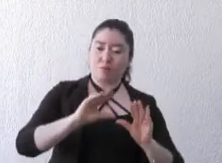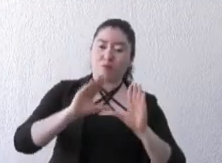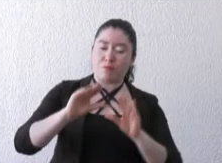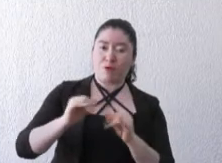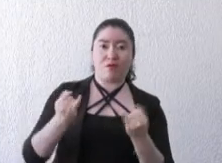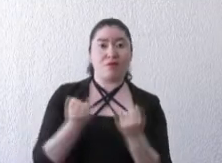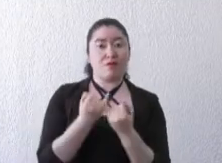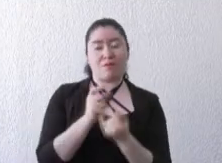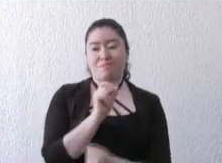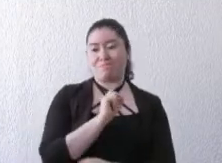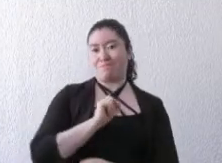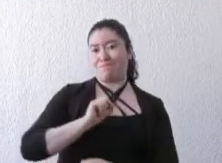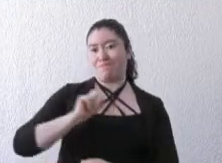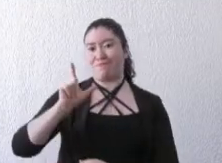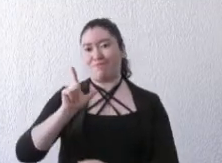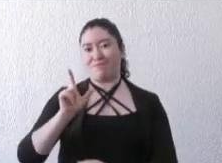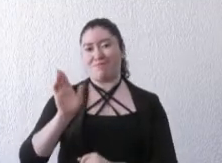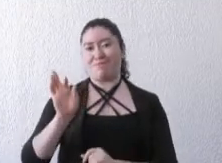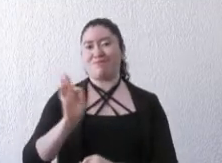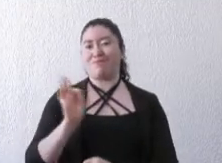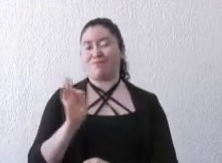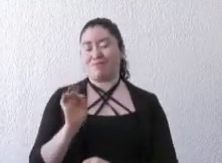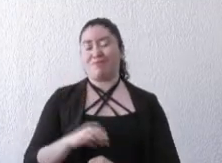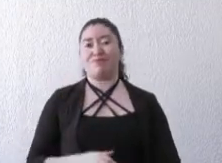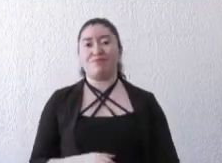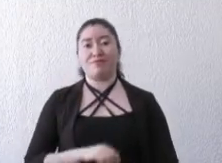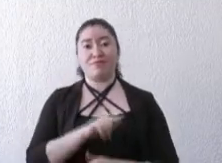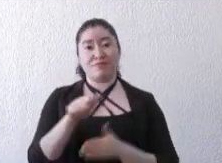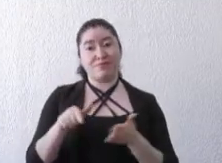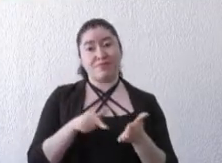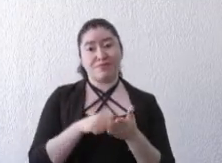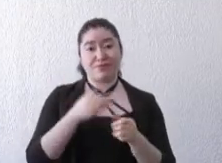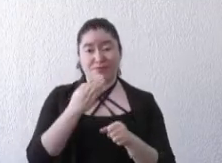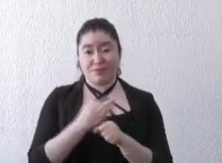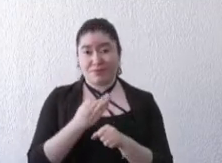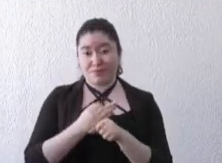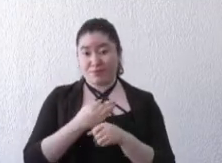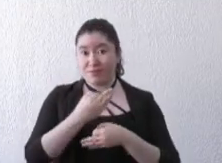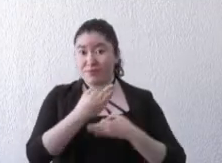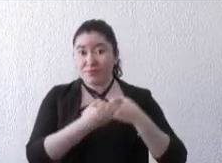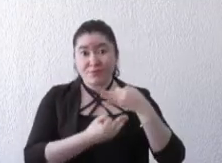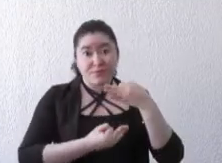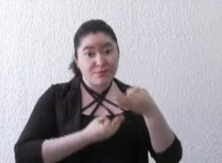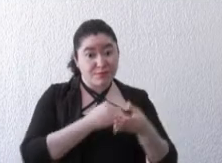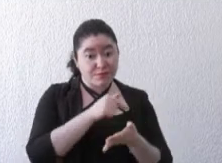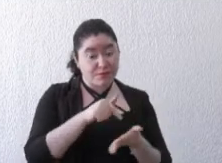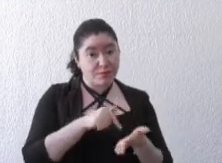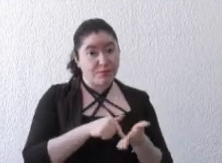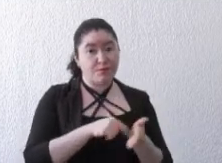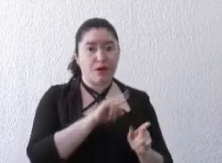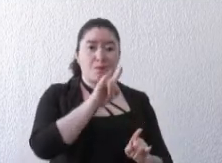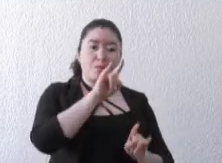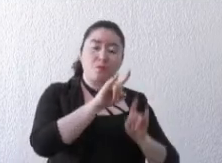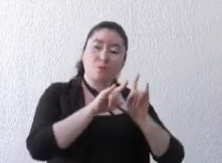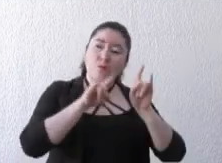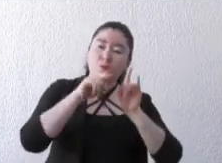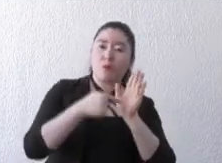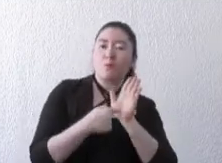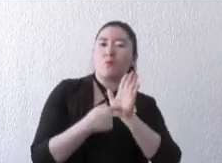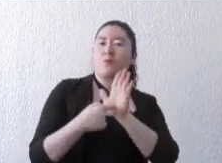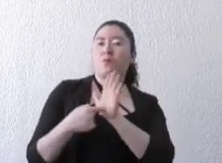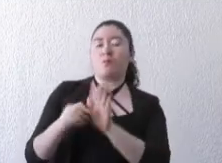inclusive hasta cierto punto, y estos espacios van a permitir que todos ellos tengan un espacio de exposición que va a ir